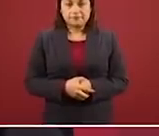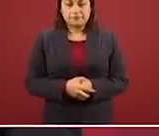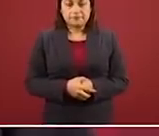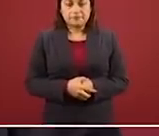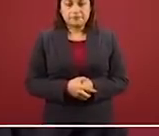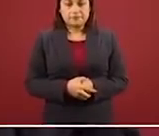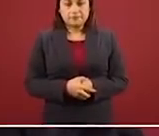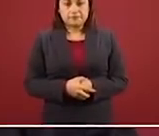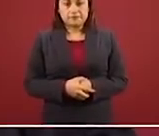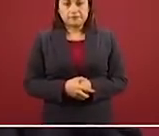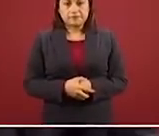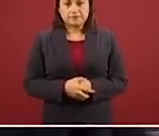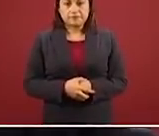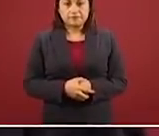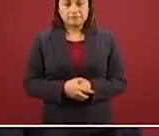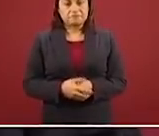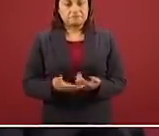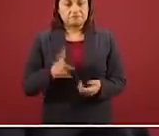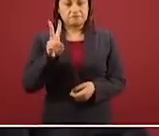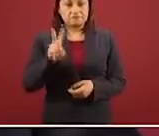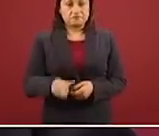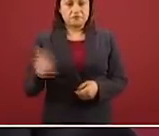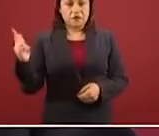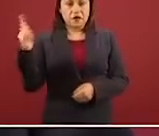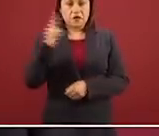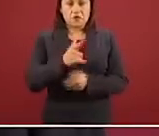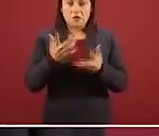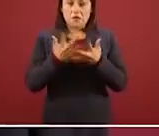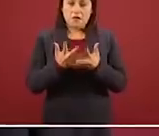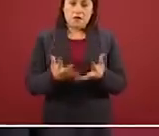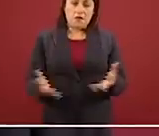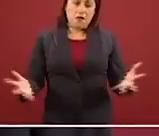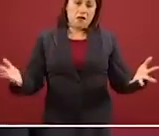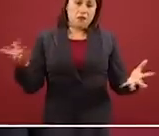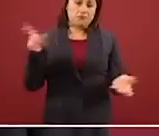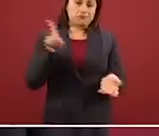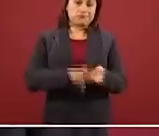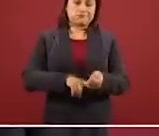Un avión muy grande, de mucho lujo,